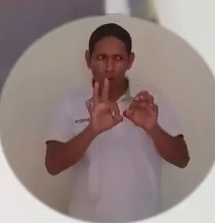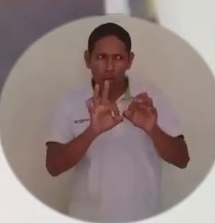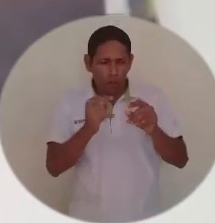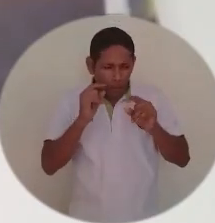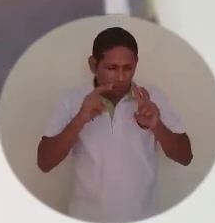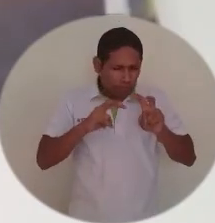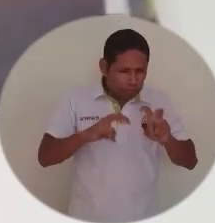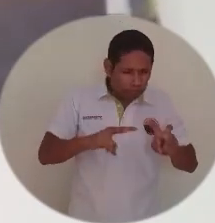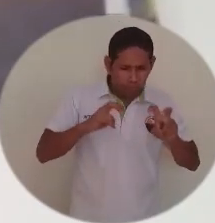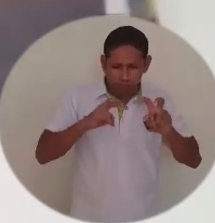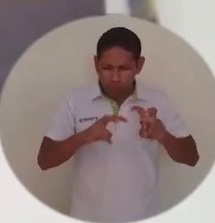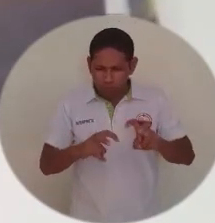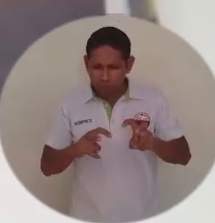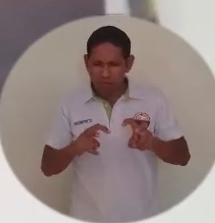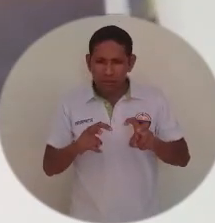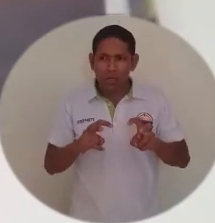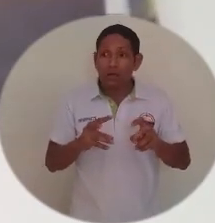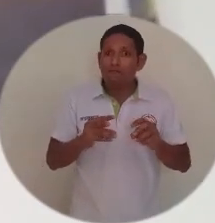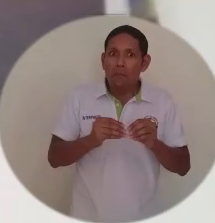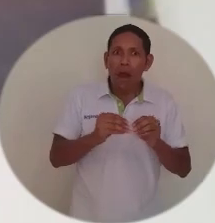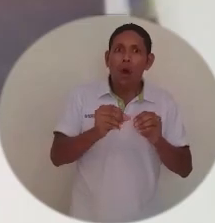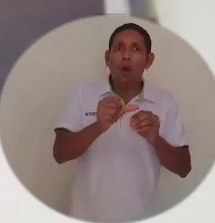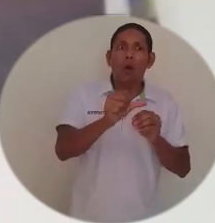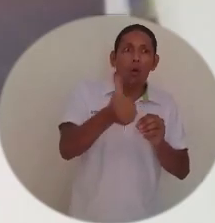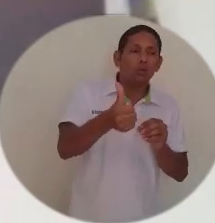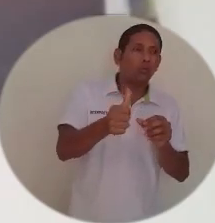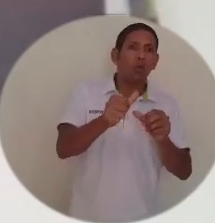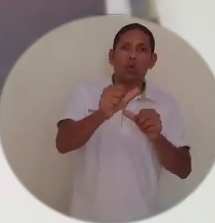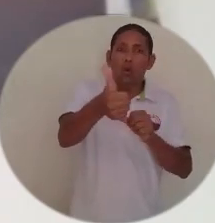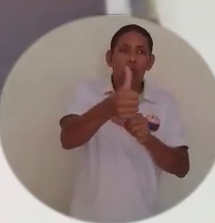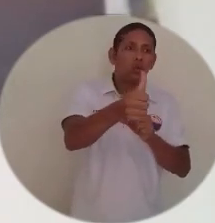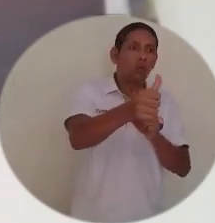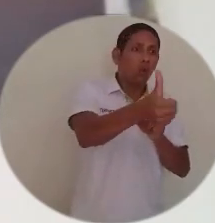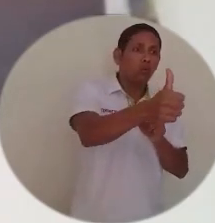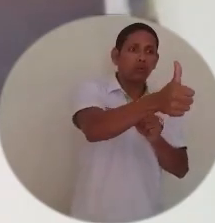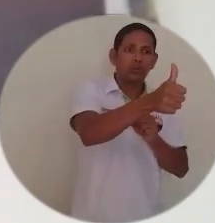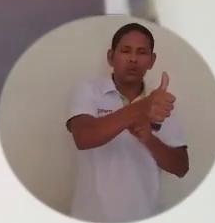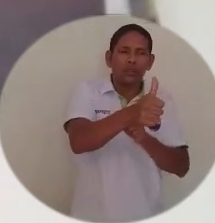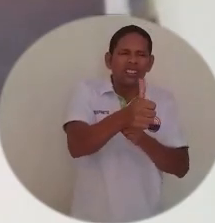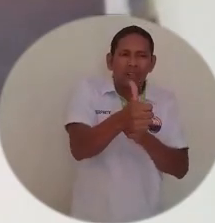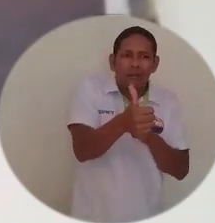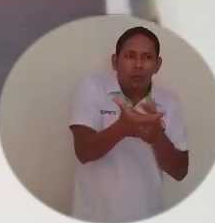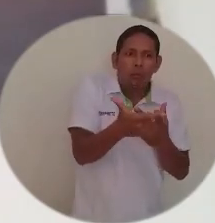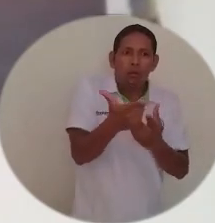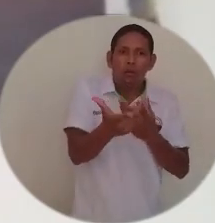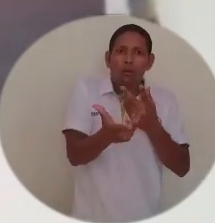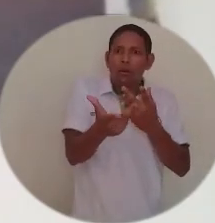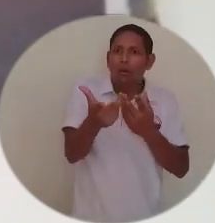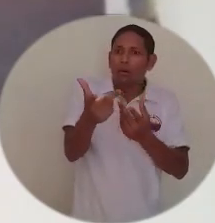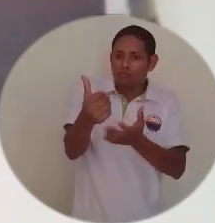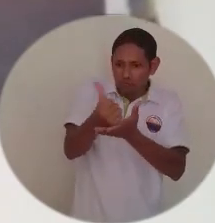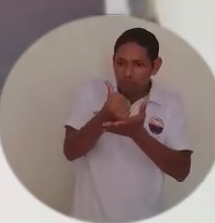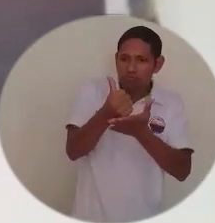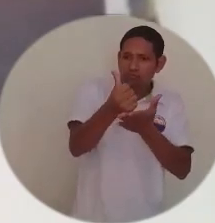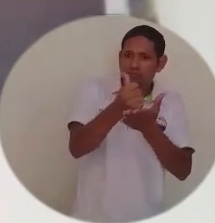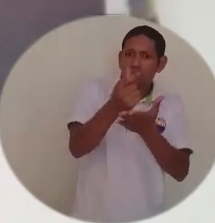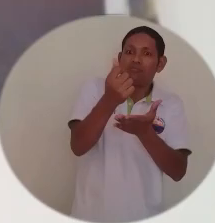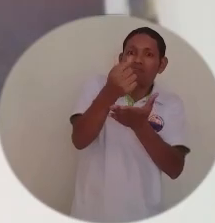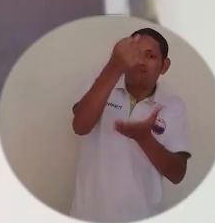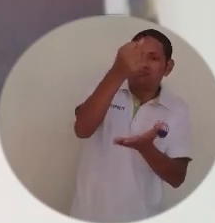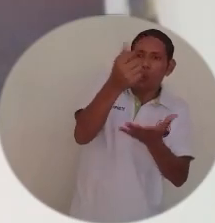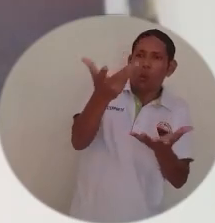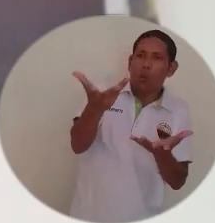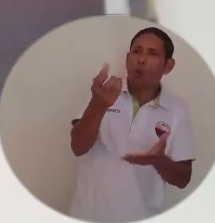que realmente se exploraran y ahora sí otros entes deberían señalar cuál va a ser